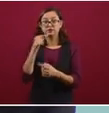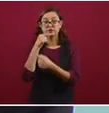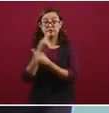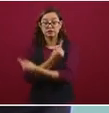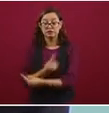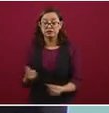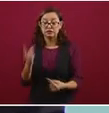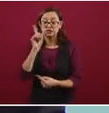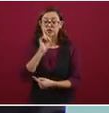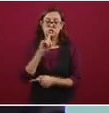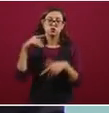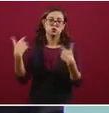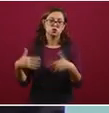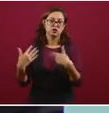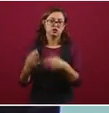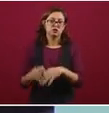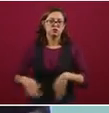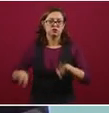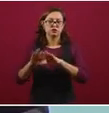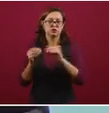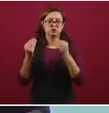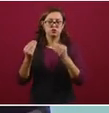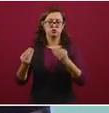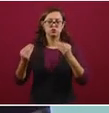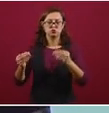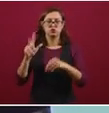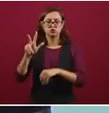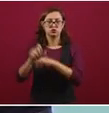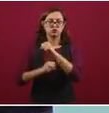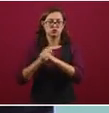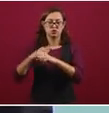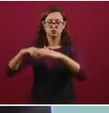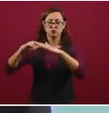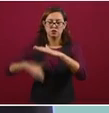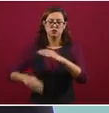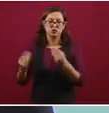importante por el gran número que tenemos de menores no acompañados,